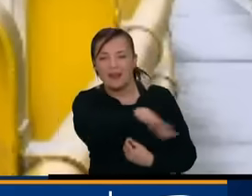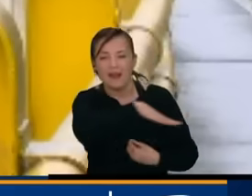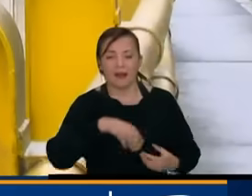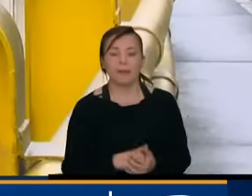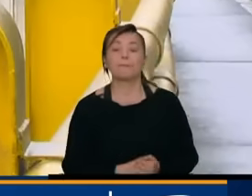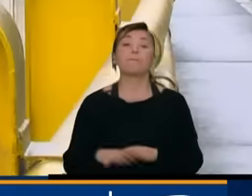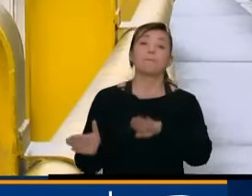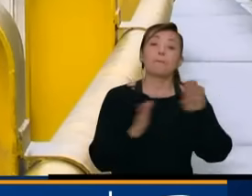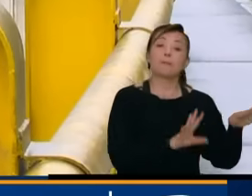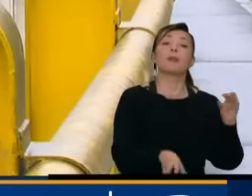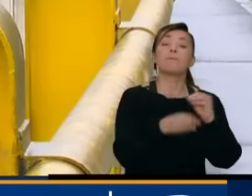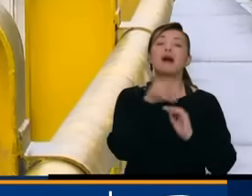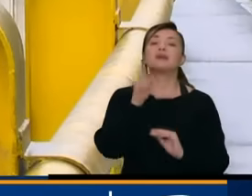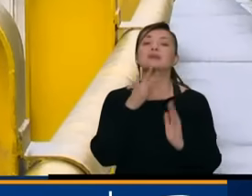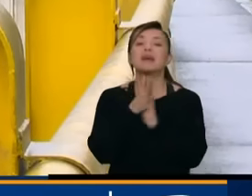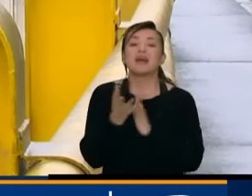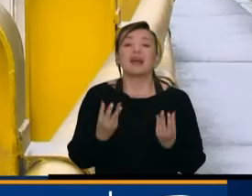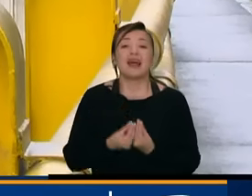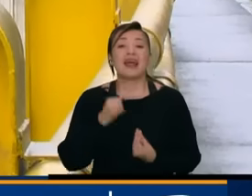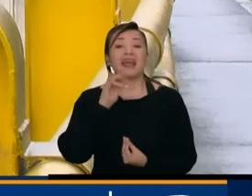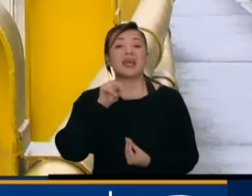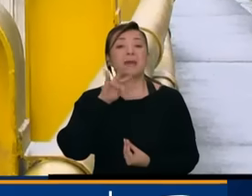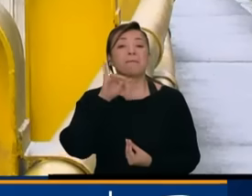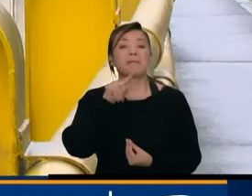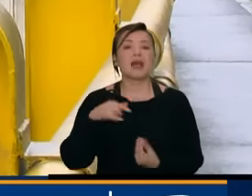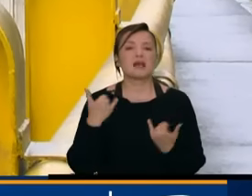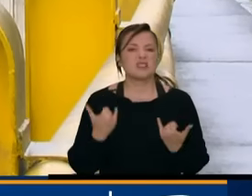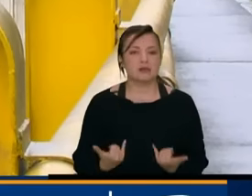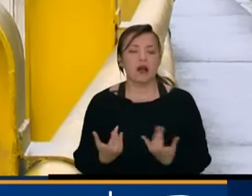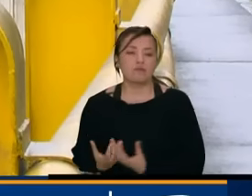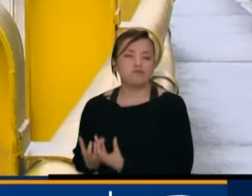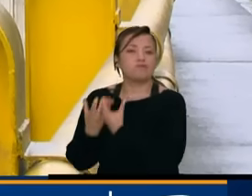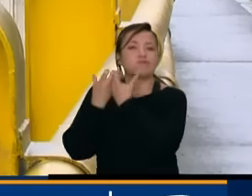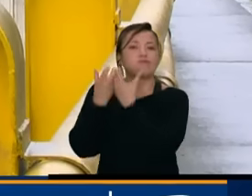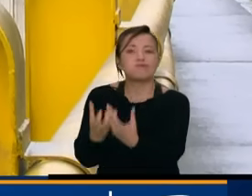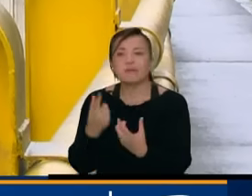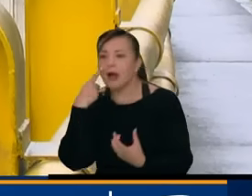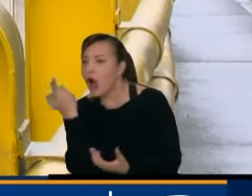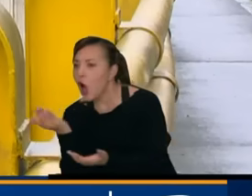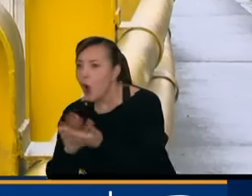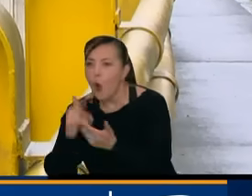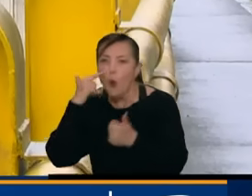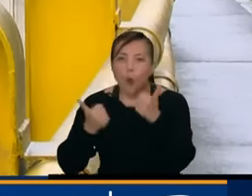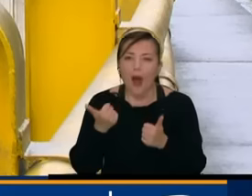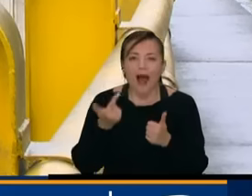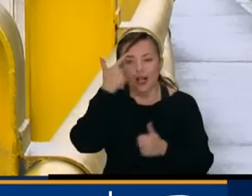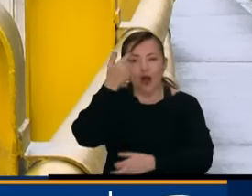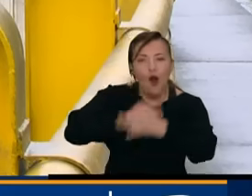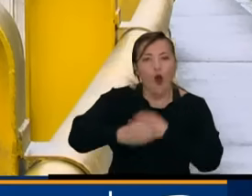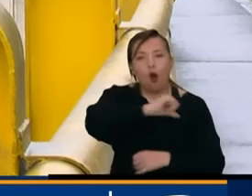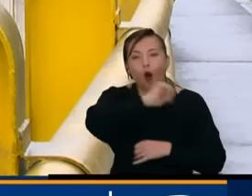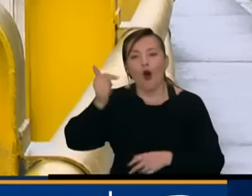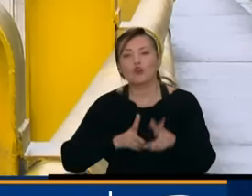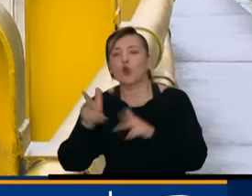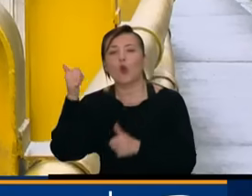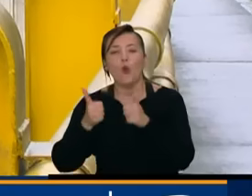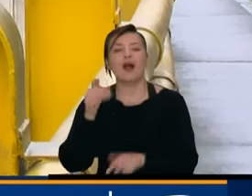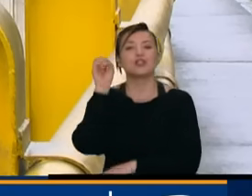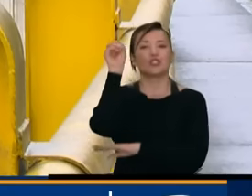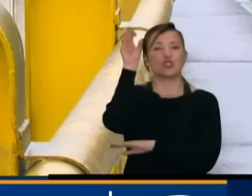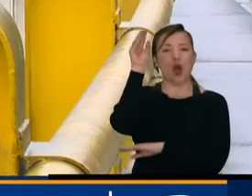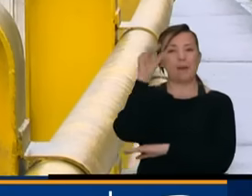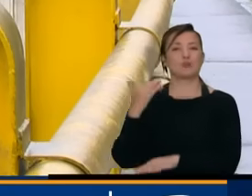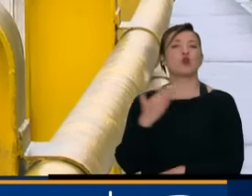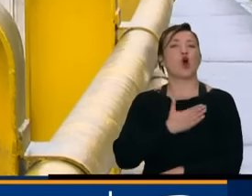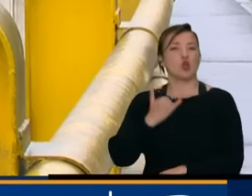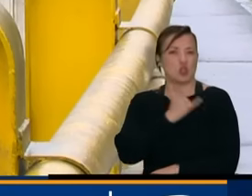manera simultánea, el equipo de Envías se está desplazando para evaluar vías alternas en el corredor Sogamoso-Yopal que nos